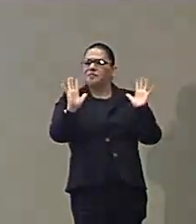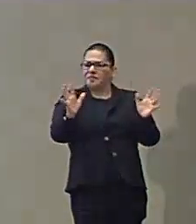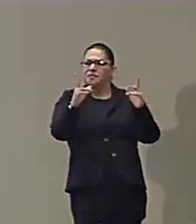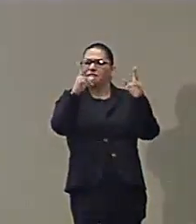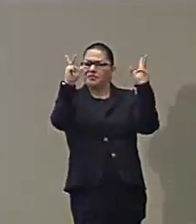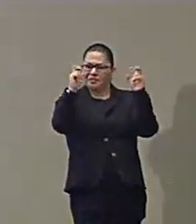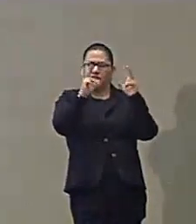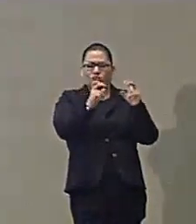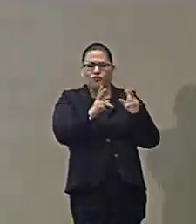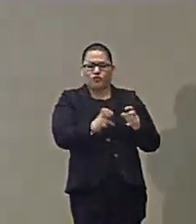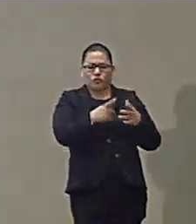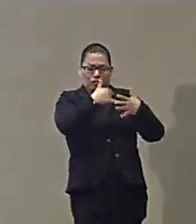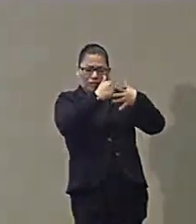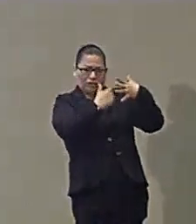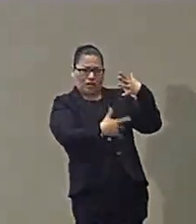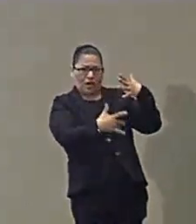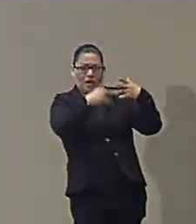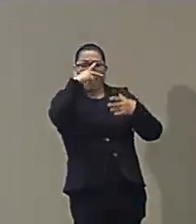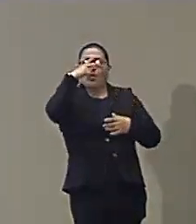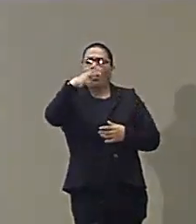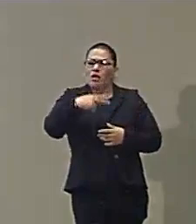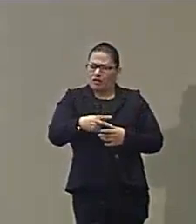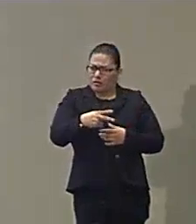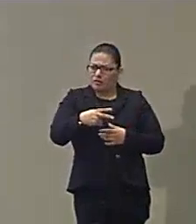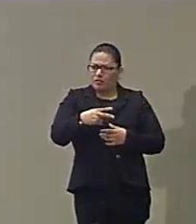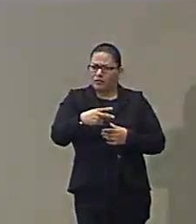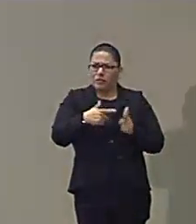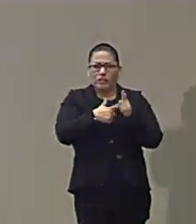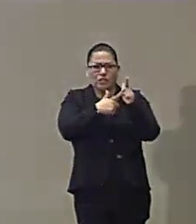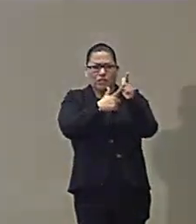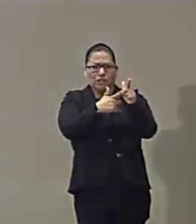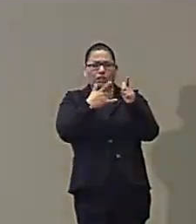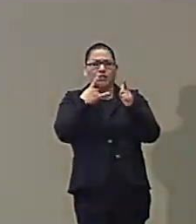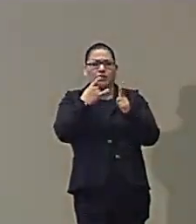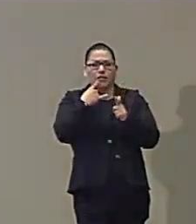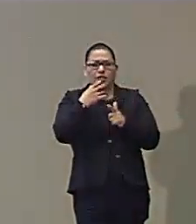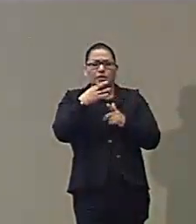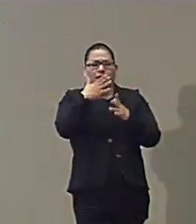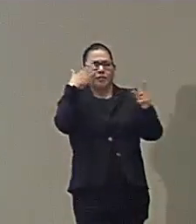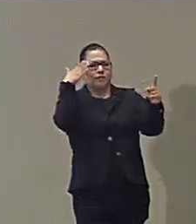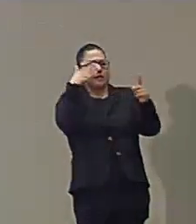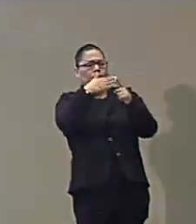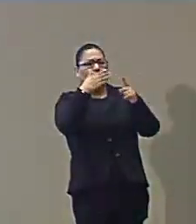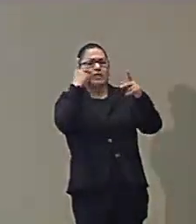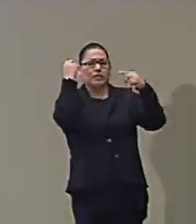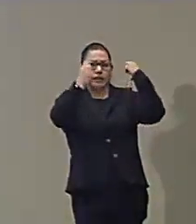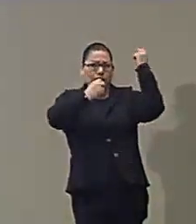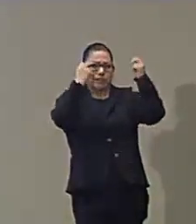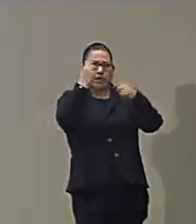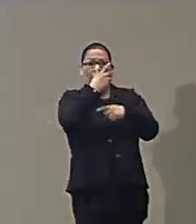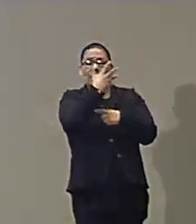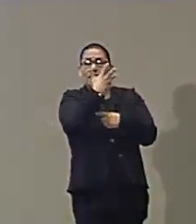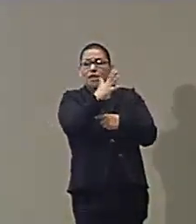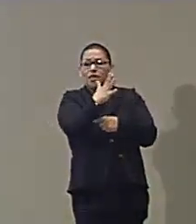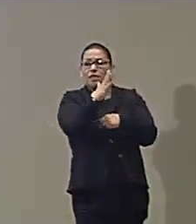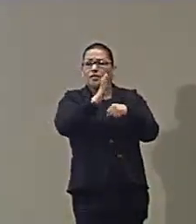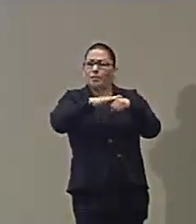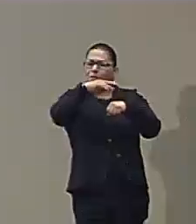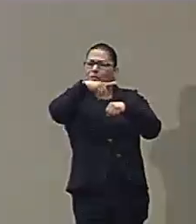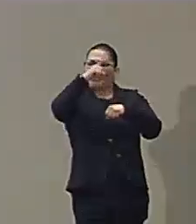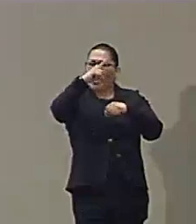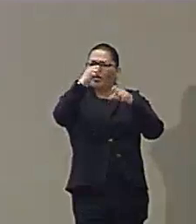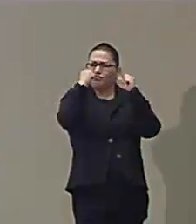parece que méxico está consolidándose como un destino turístico entre estos 10 más